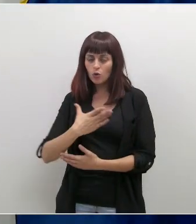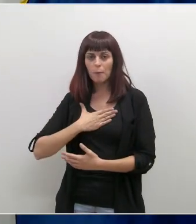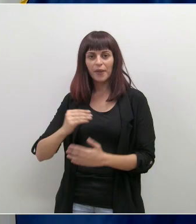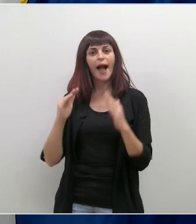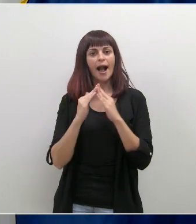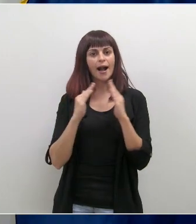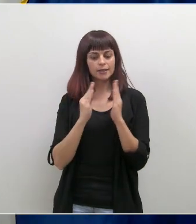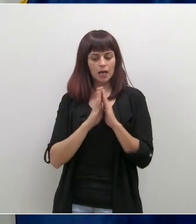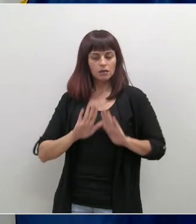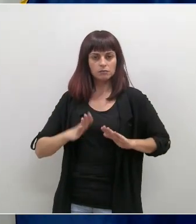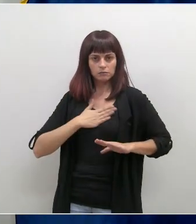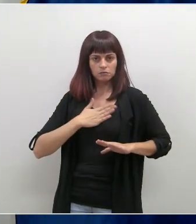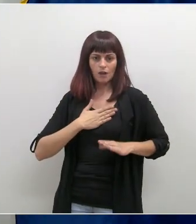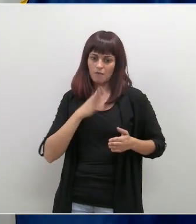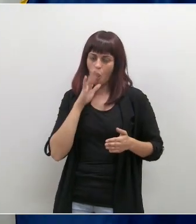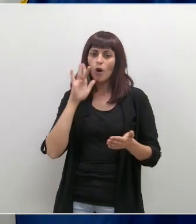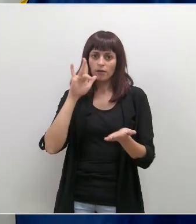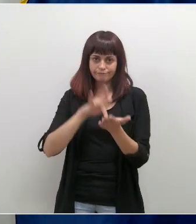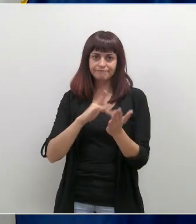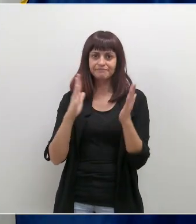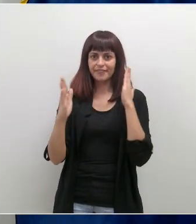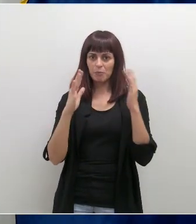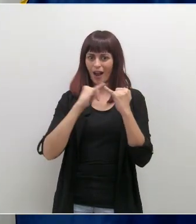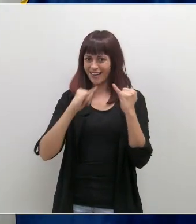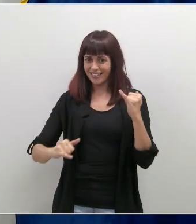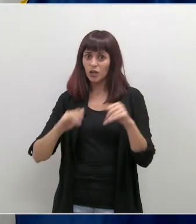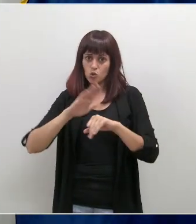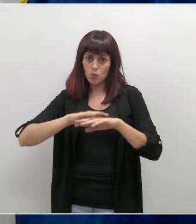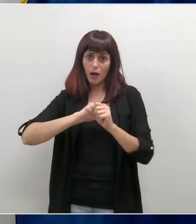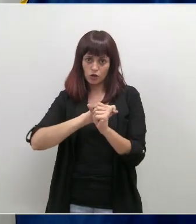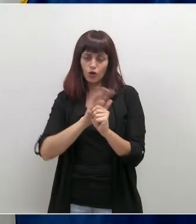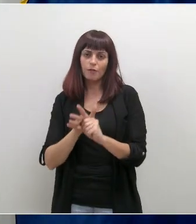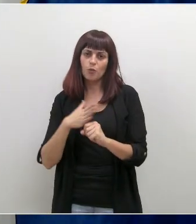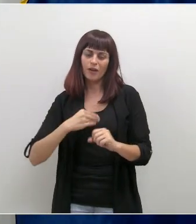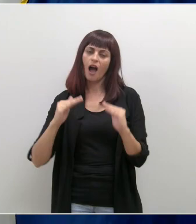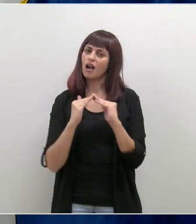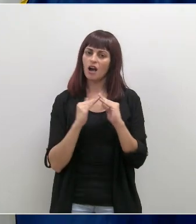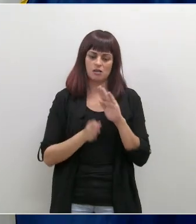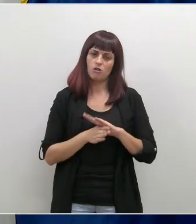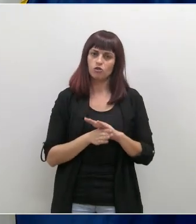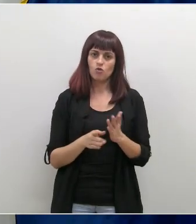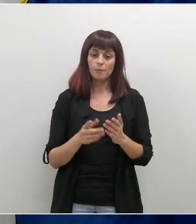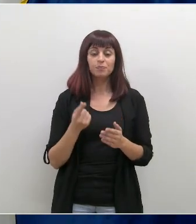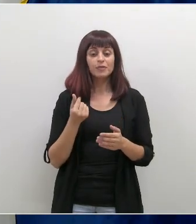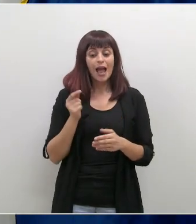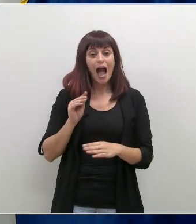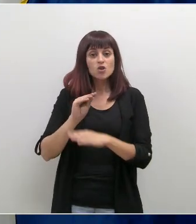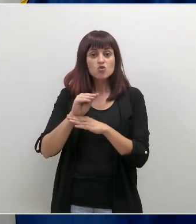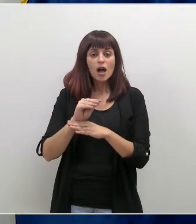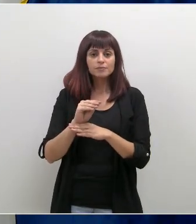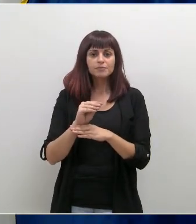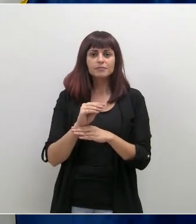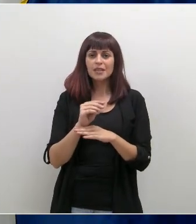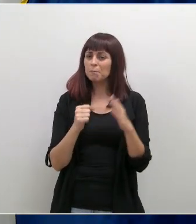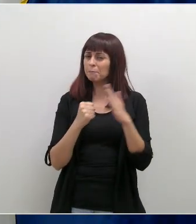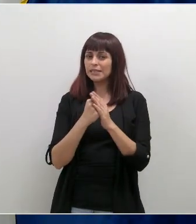conservar su hogar incluso en estos tiempos de crisis causada por el coronavirus. Es una ayuda que tiene un importe máximo por familia de